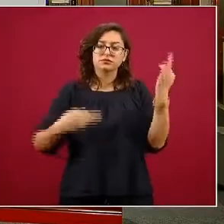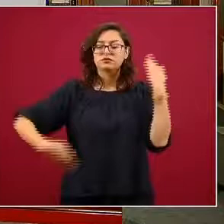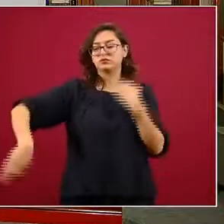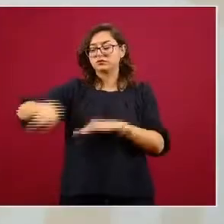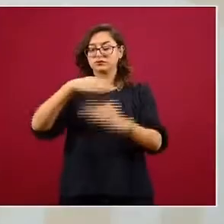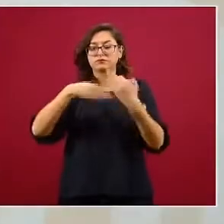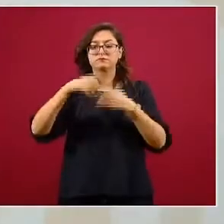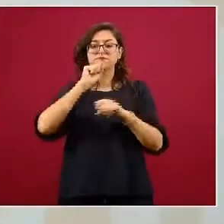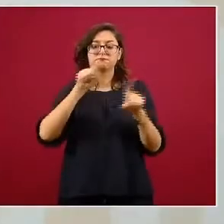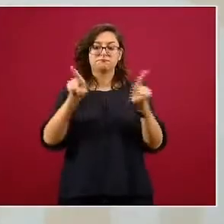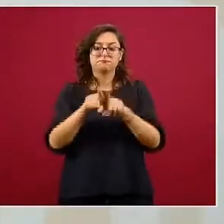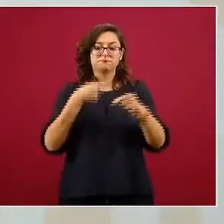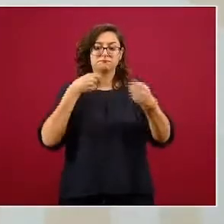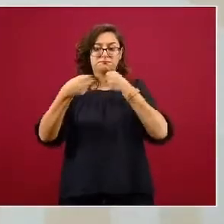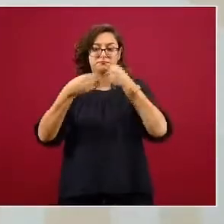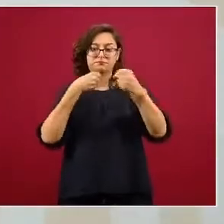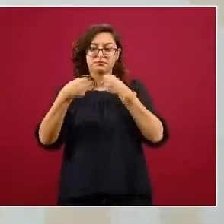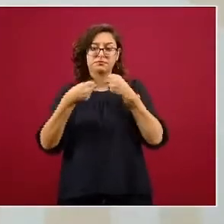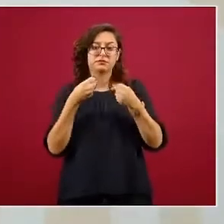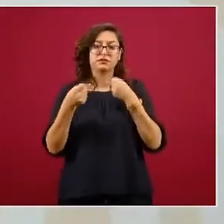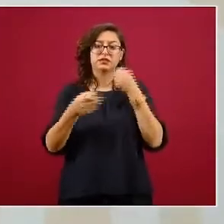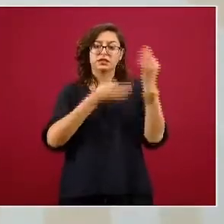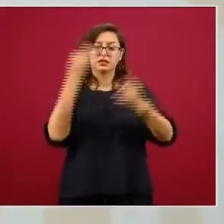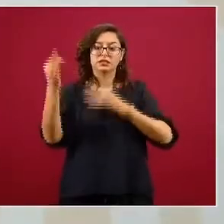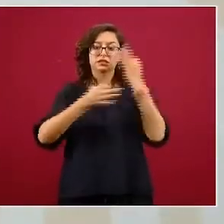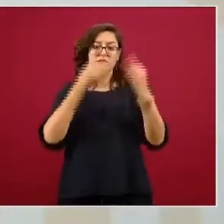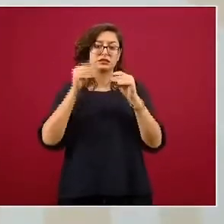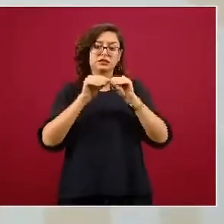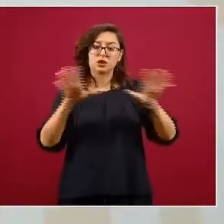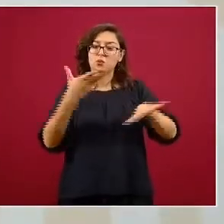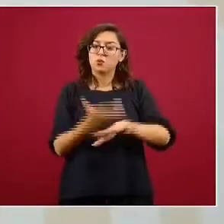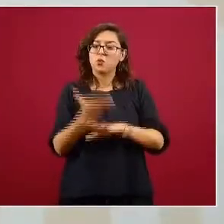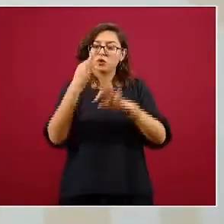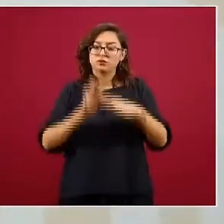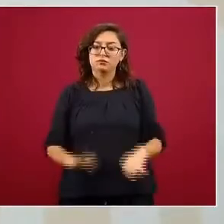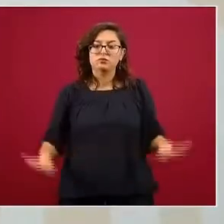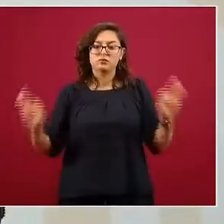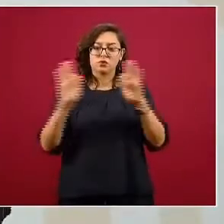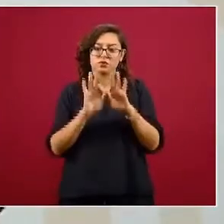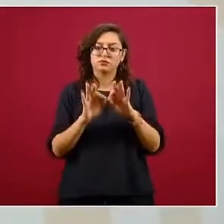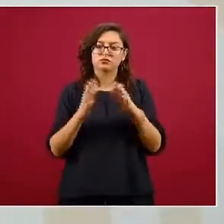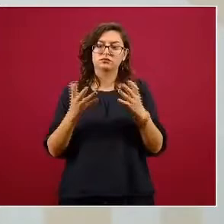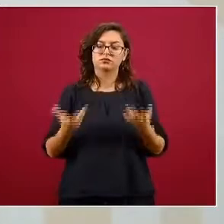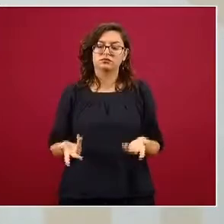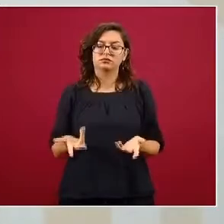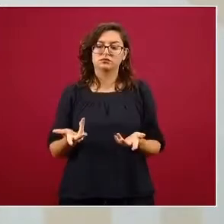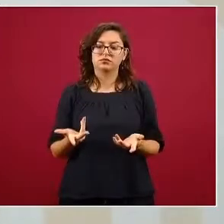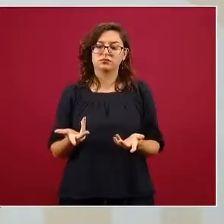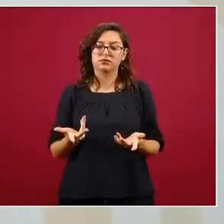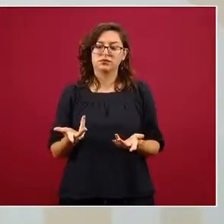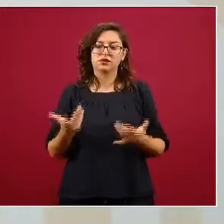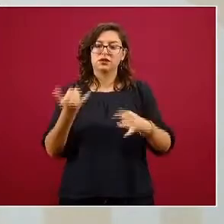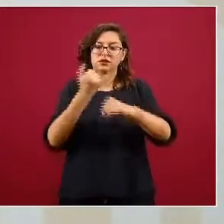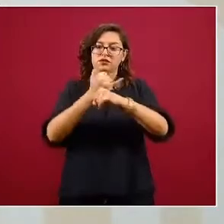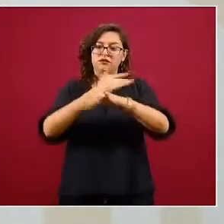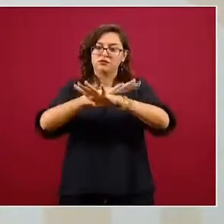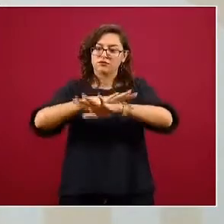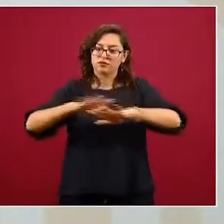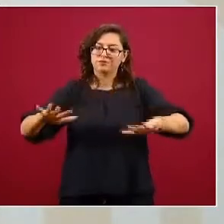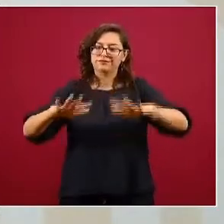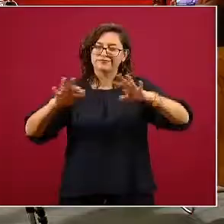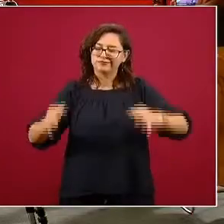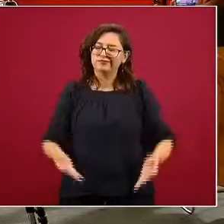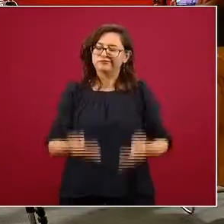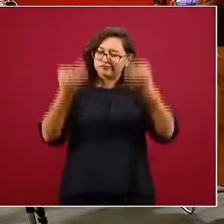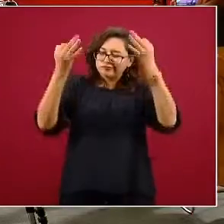los comunicadores que son parte importantísima, indispensable de la sociedad, de tener una respuesta de Estado, de